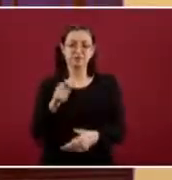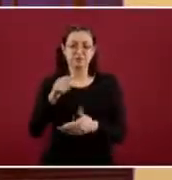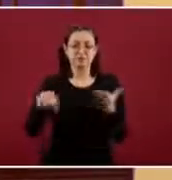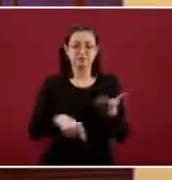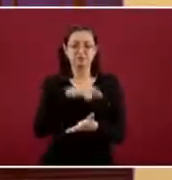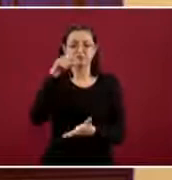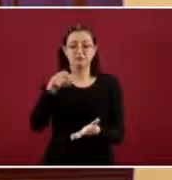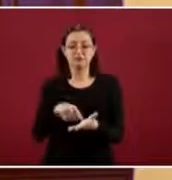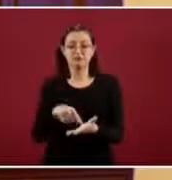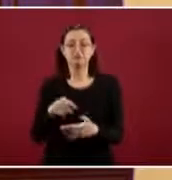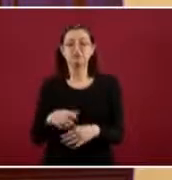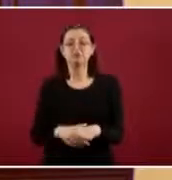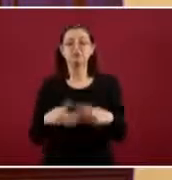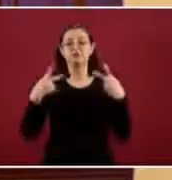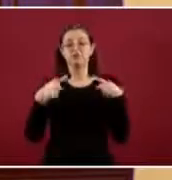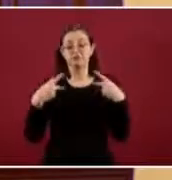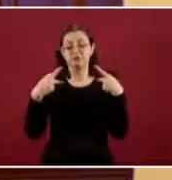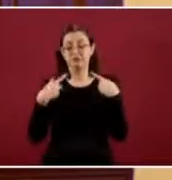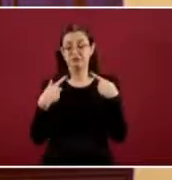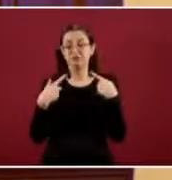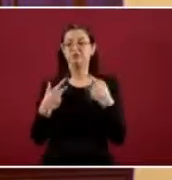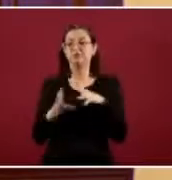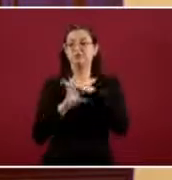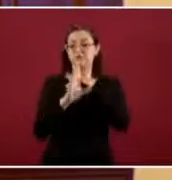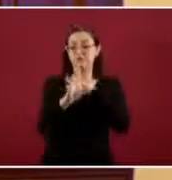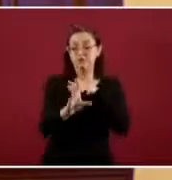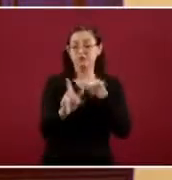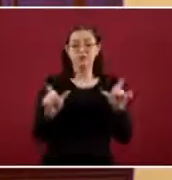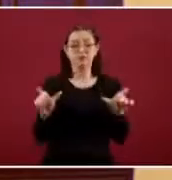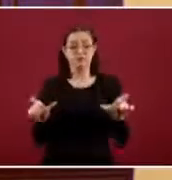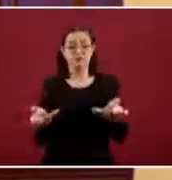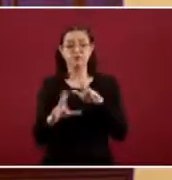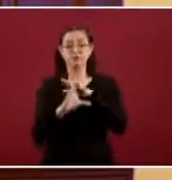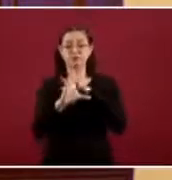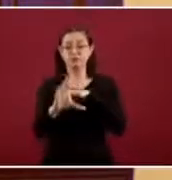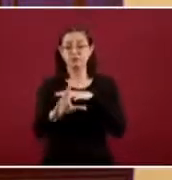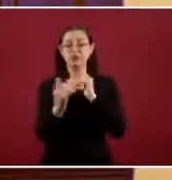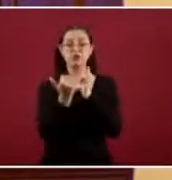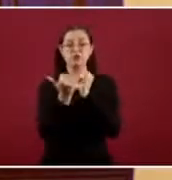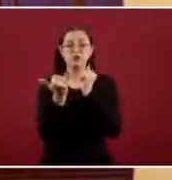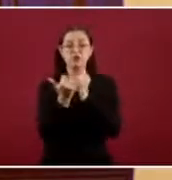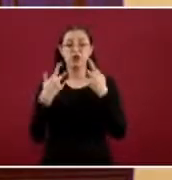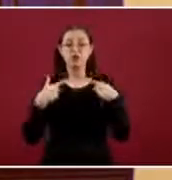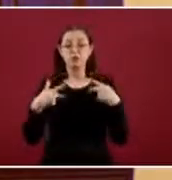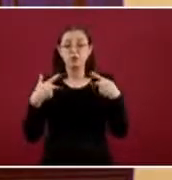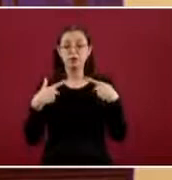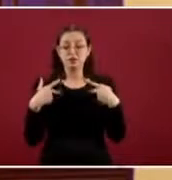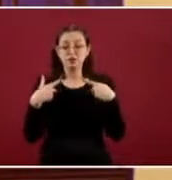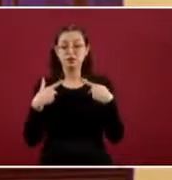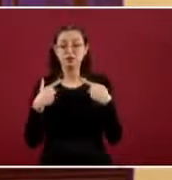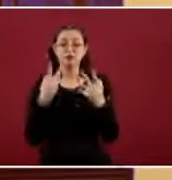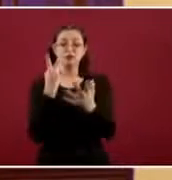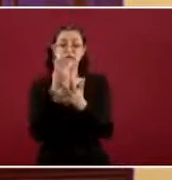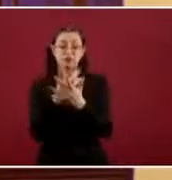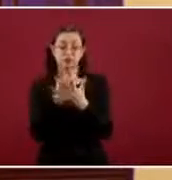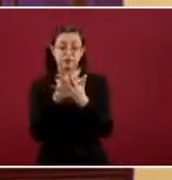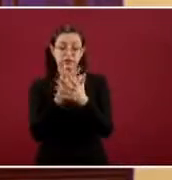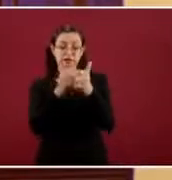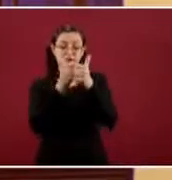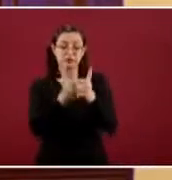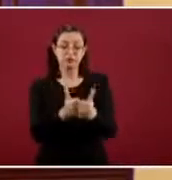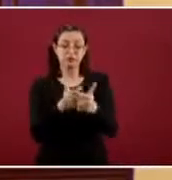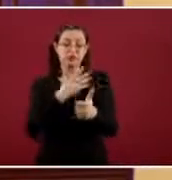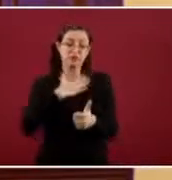espacios. En el caso de las personas migrantes, las estaciones migratorias. En el caso de las personas que están recluidas en las cárceles de